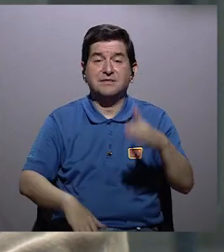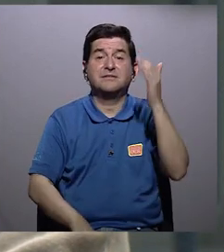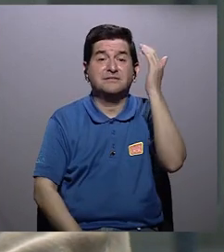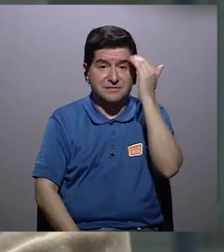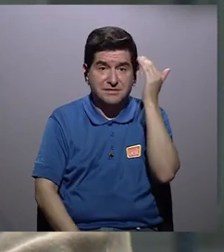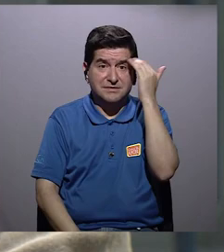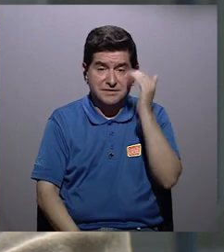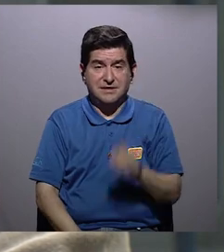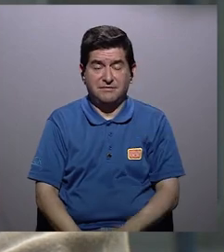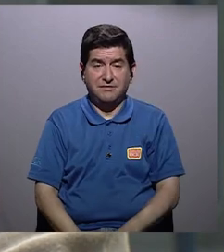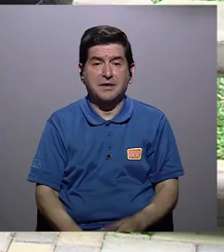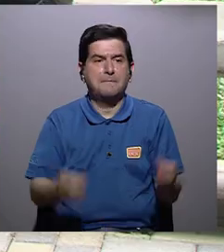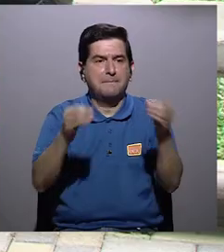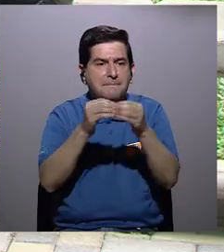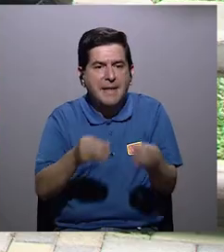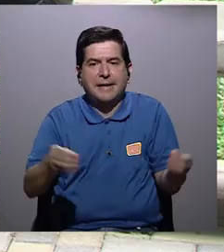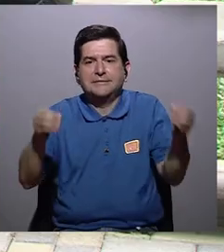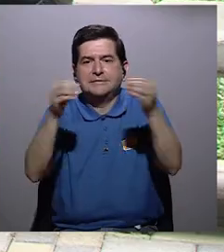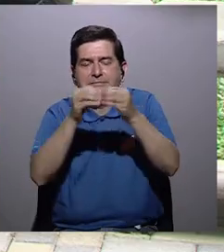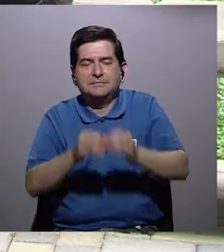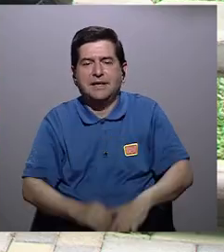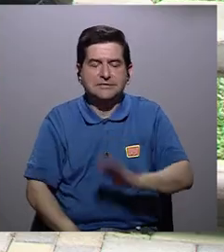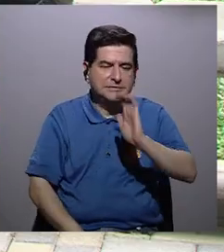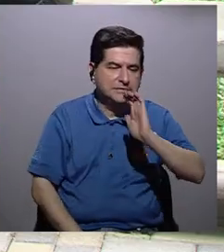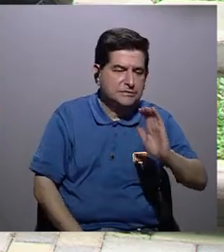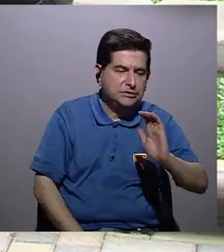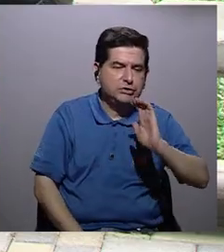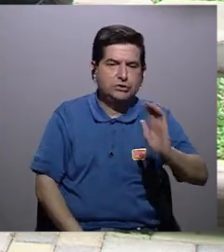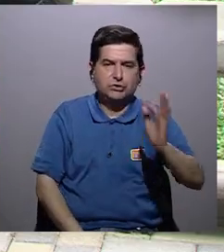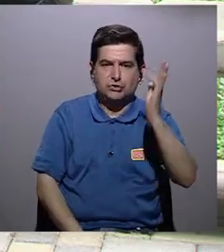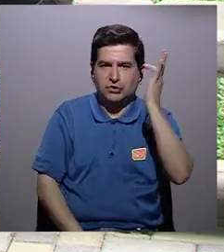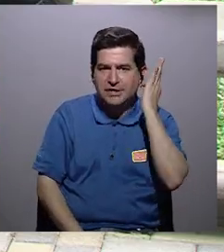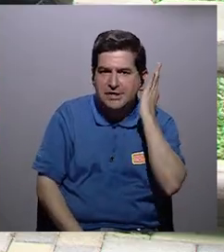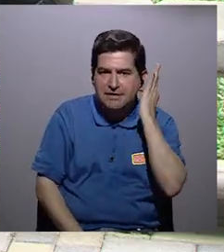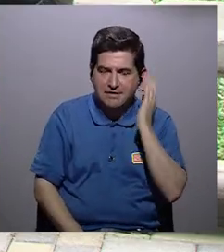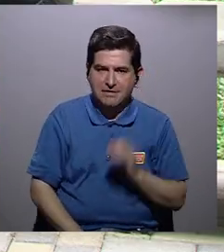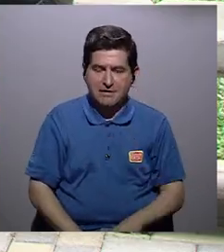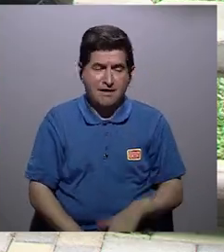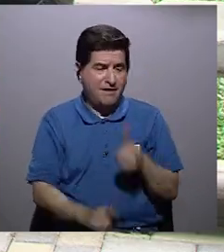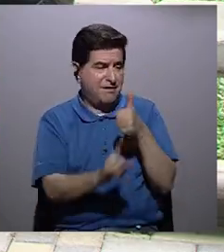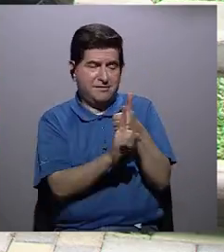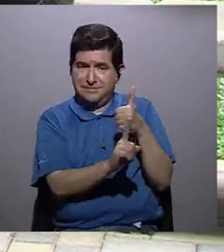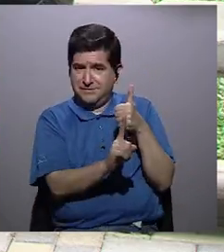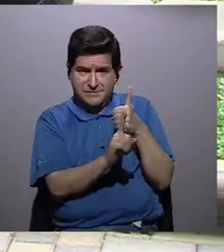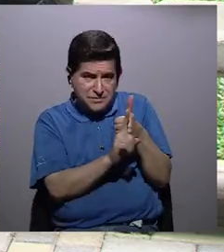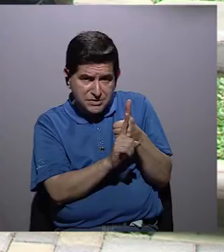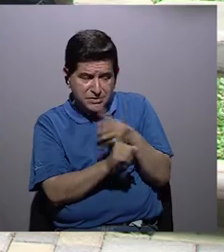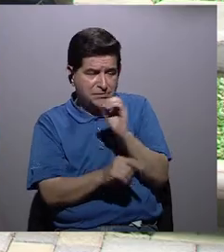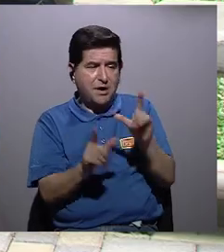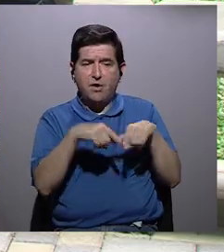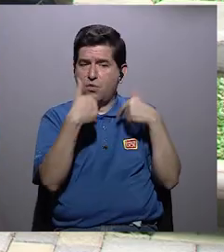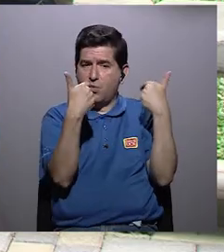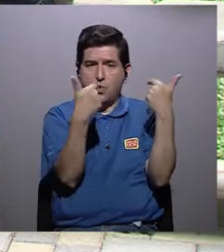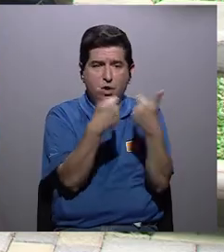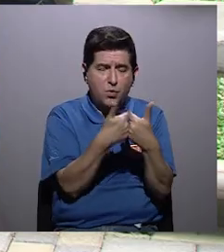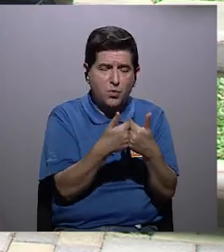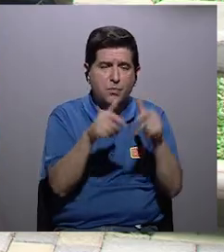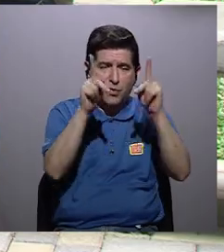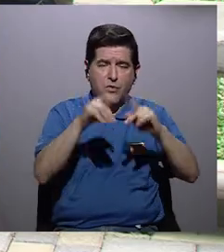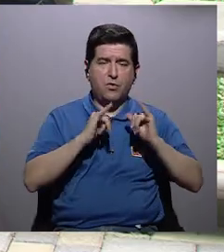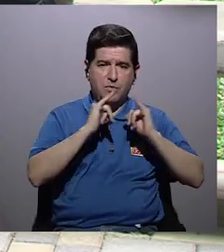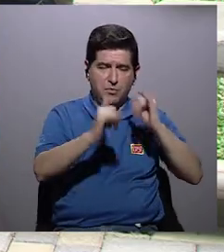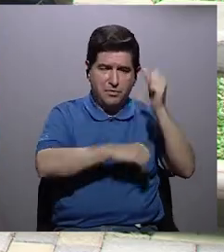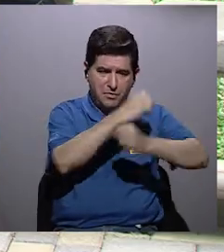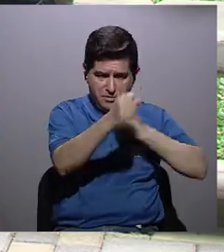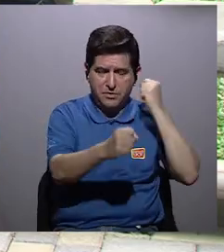que cada vez más el niño y la niña por sí solo o en conjunto con gente de su misma